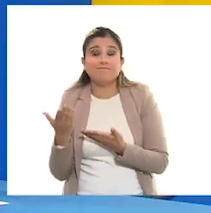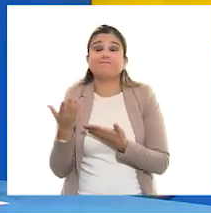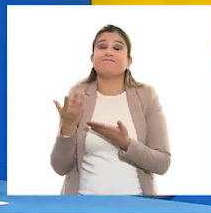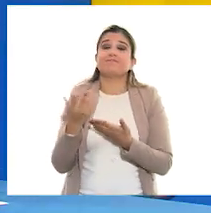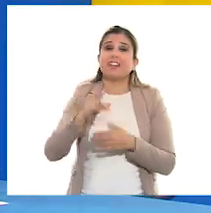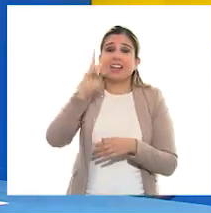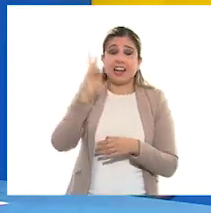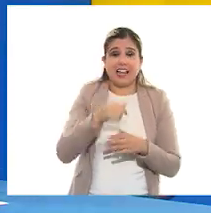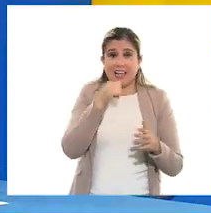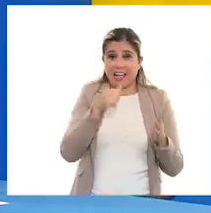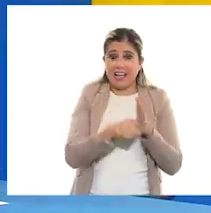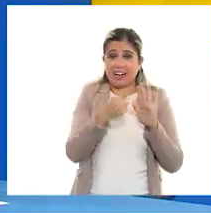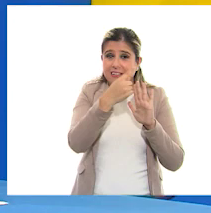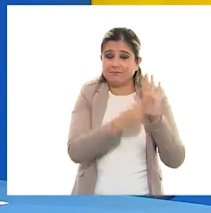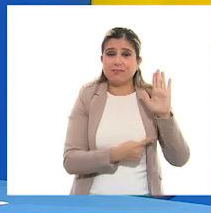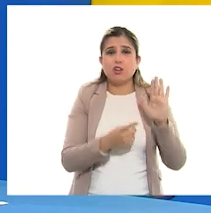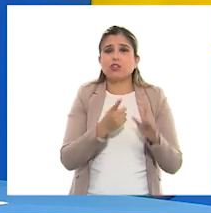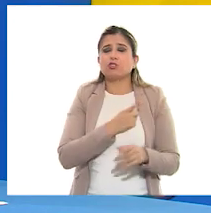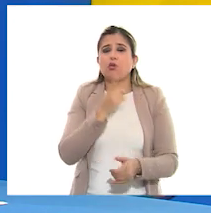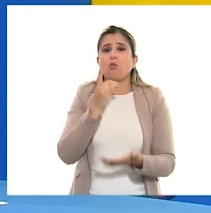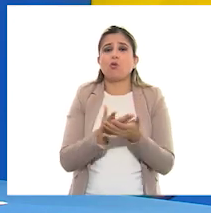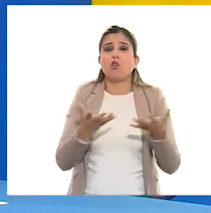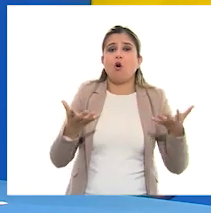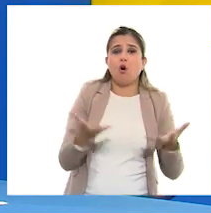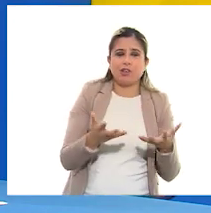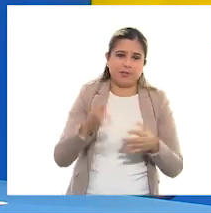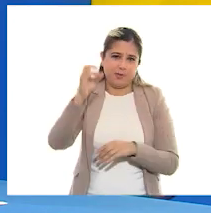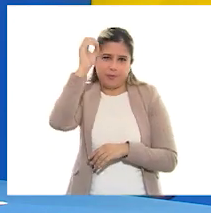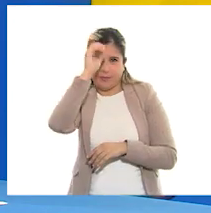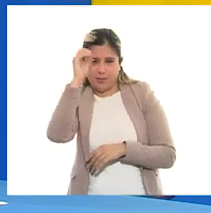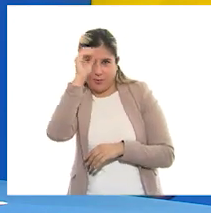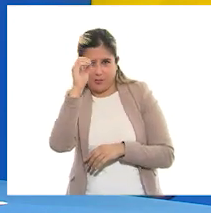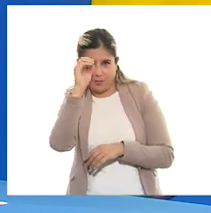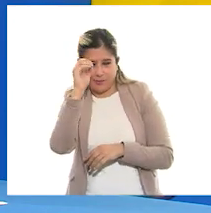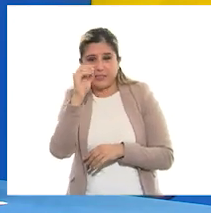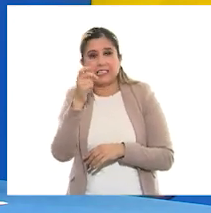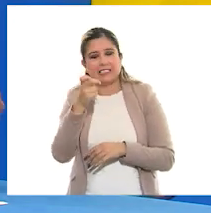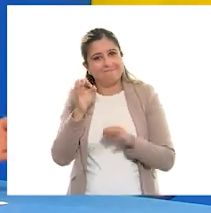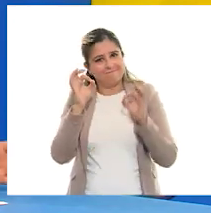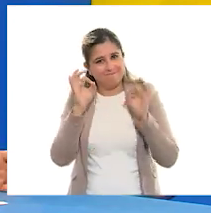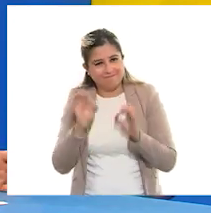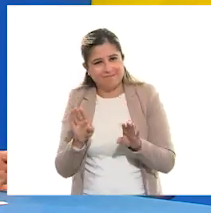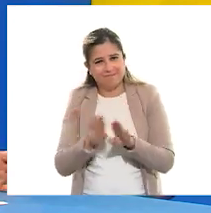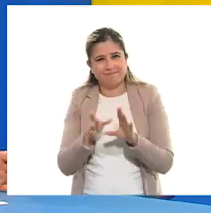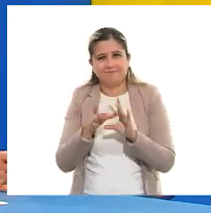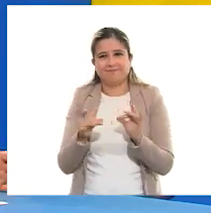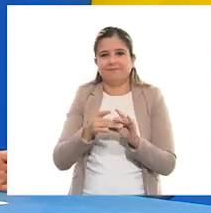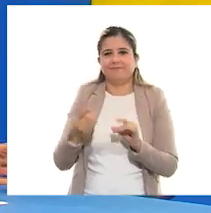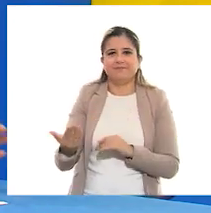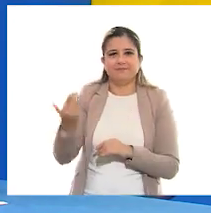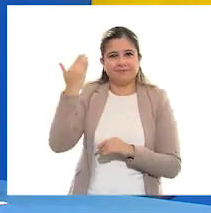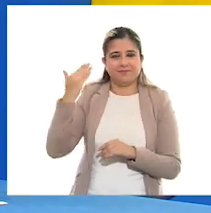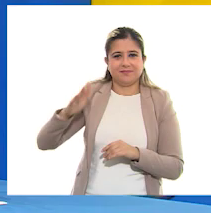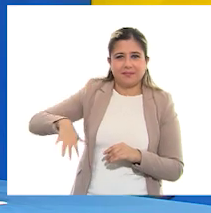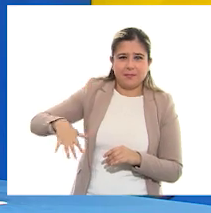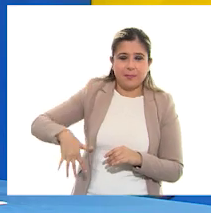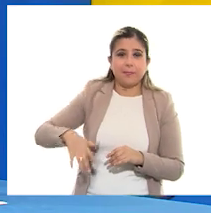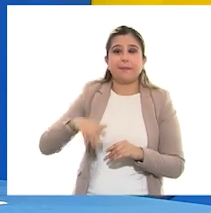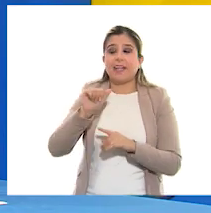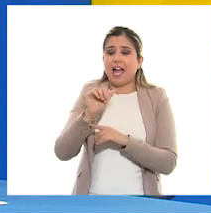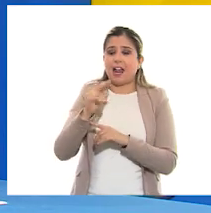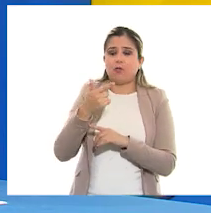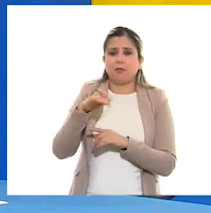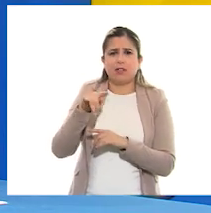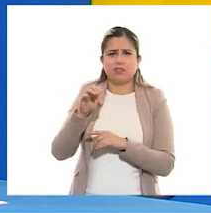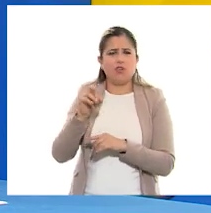realidad, esta carta solo tiene hechos y opiniones, lo que confirma lo que comentamos anteriormente. Los argumentos